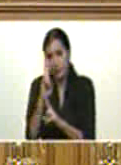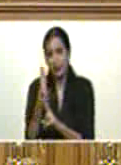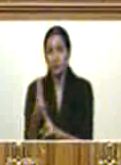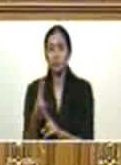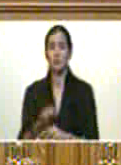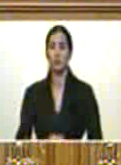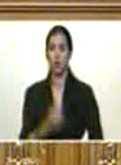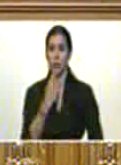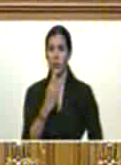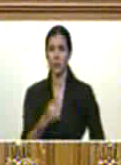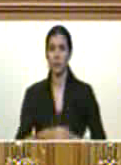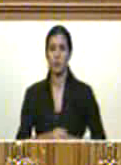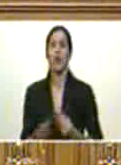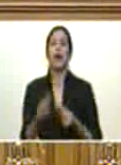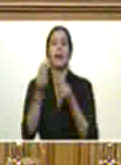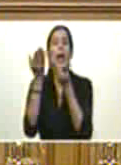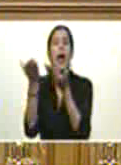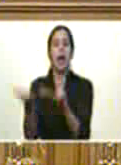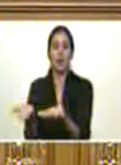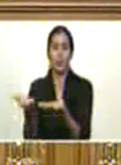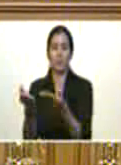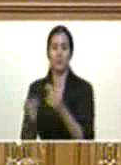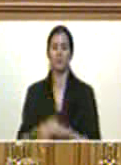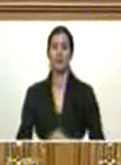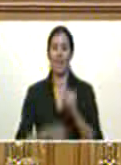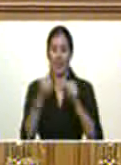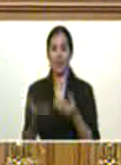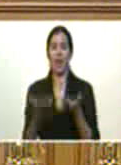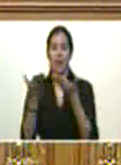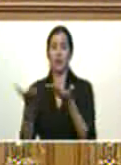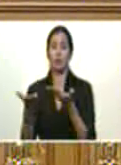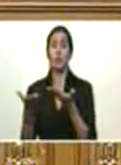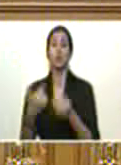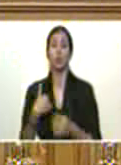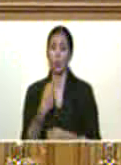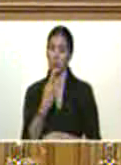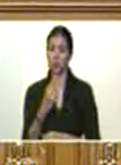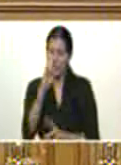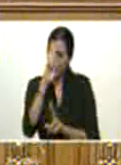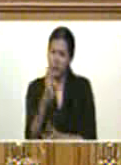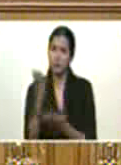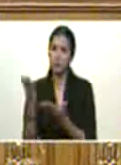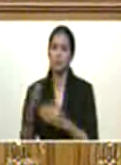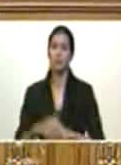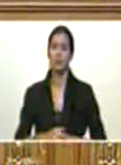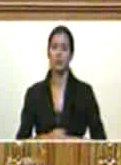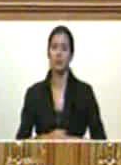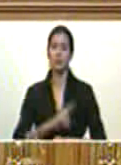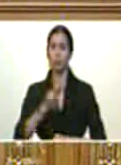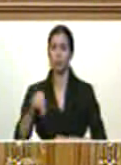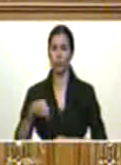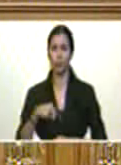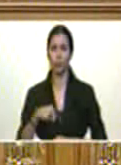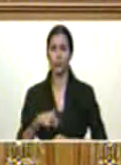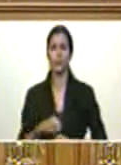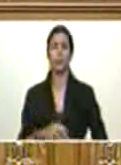lo digo, con que nosotros hemos basado por las circunstancias.